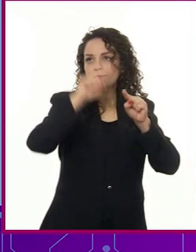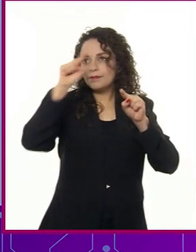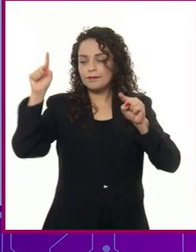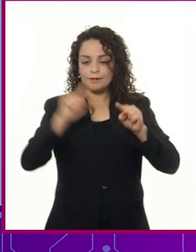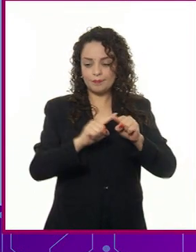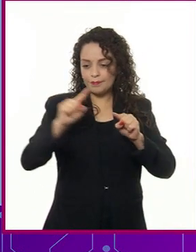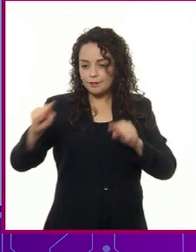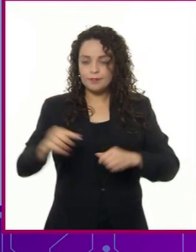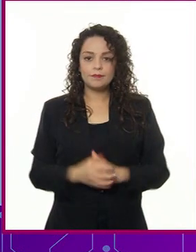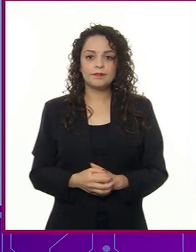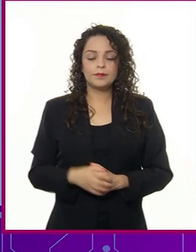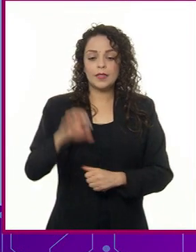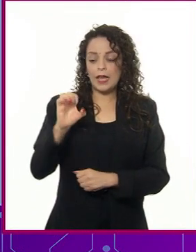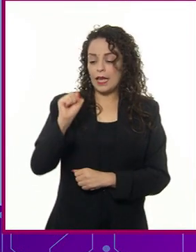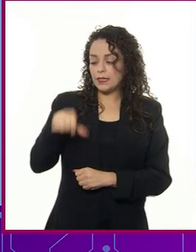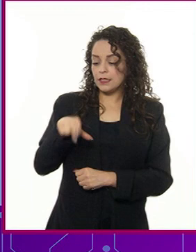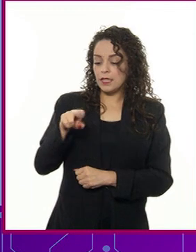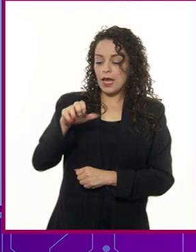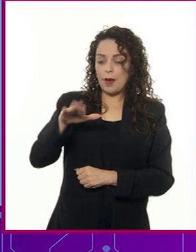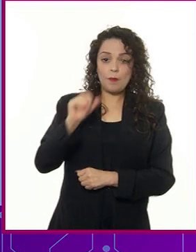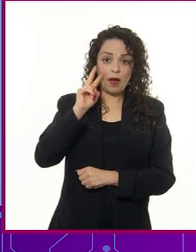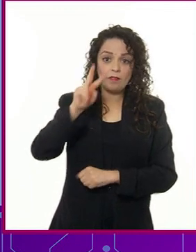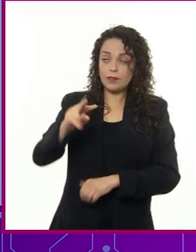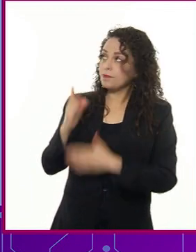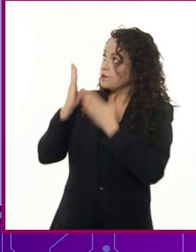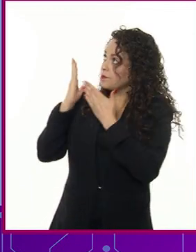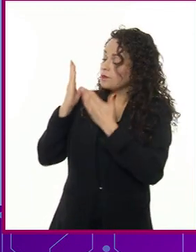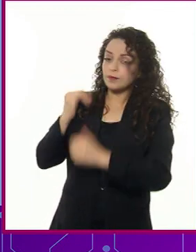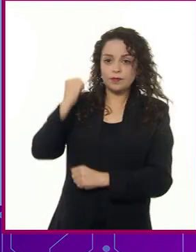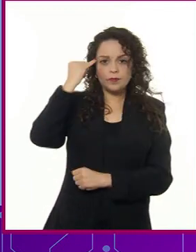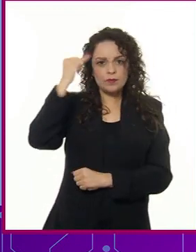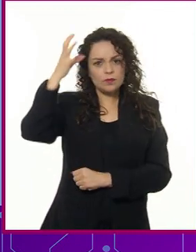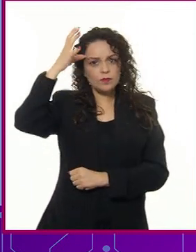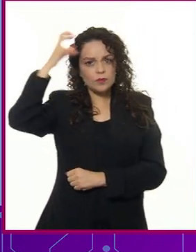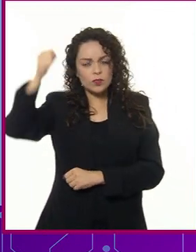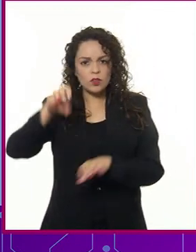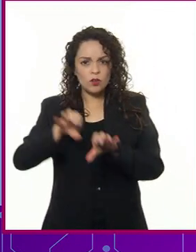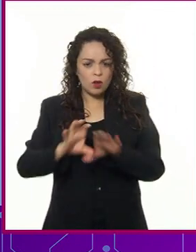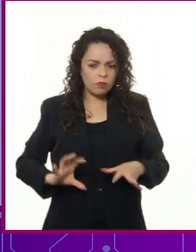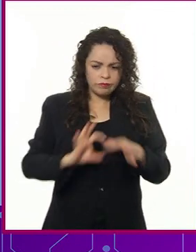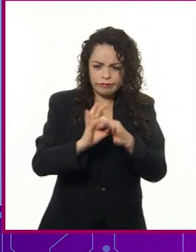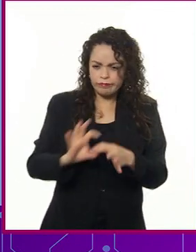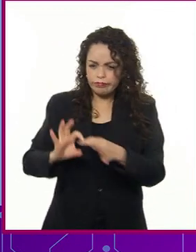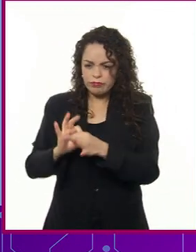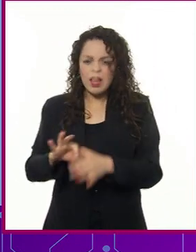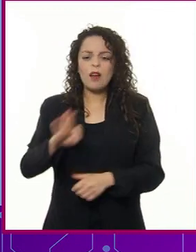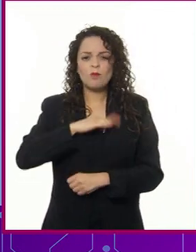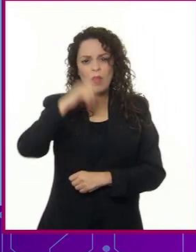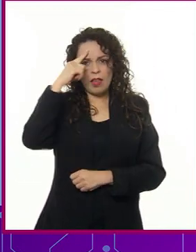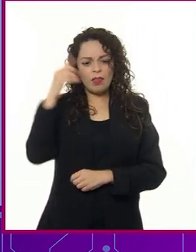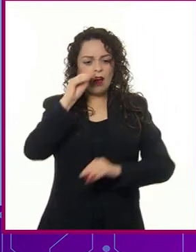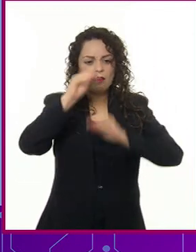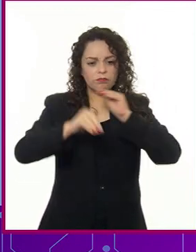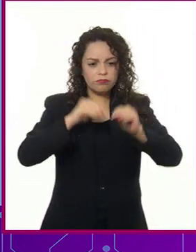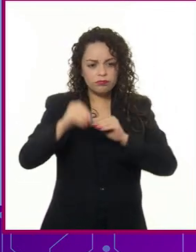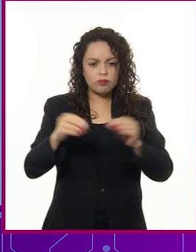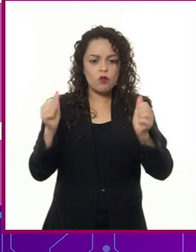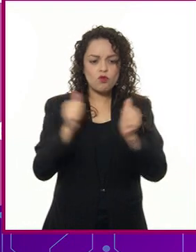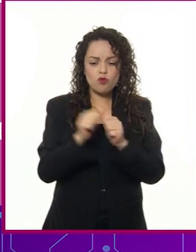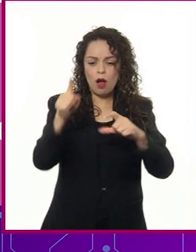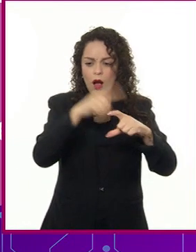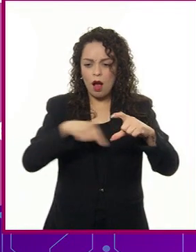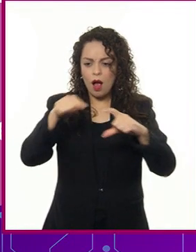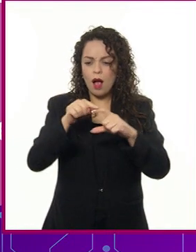una representación gráfica de la asociación de ideas o conceptos que se relacionan entre sí y entre los que se establecen relaciones de